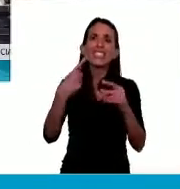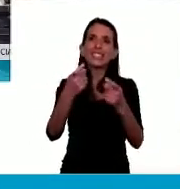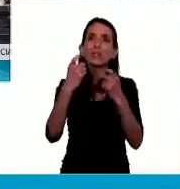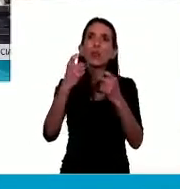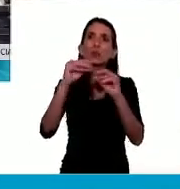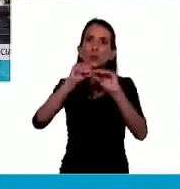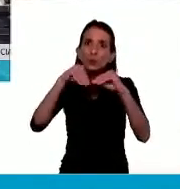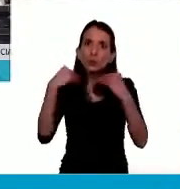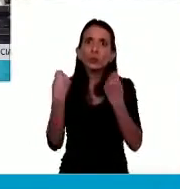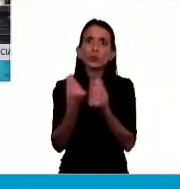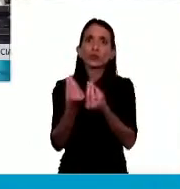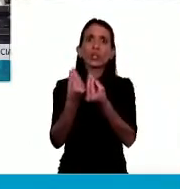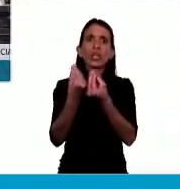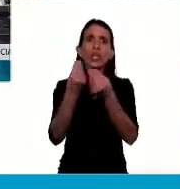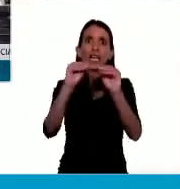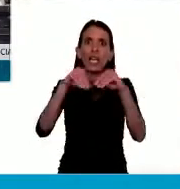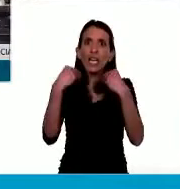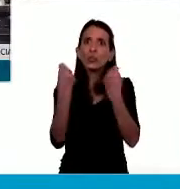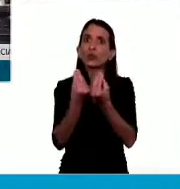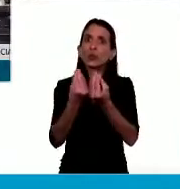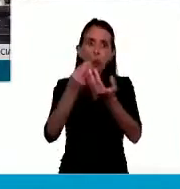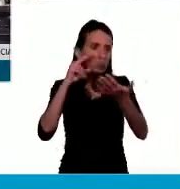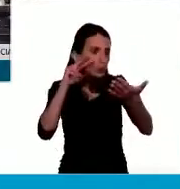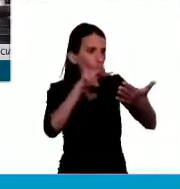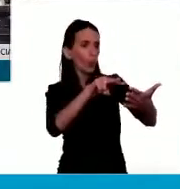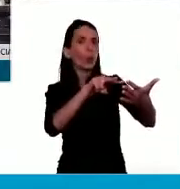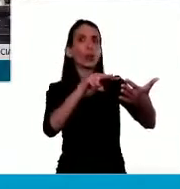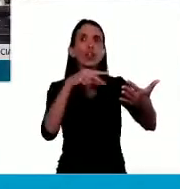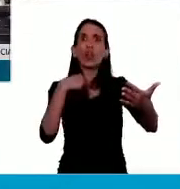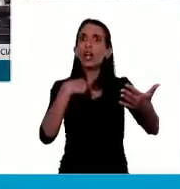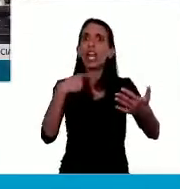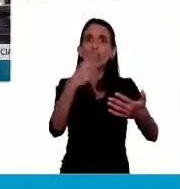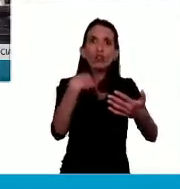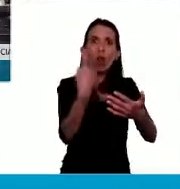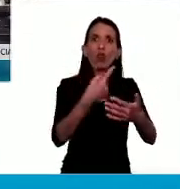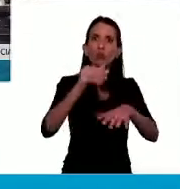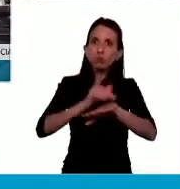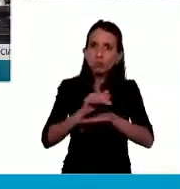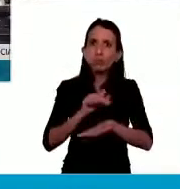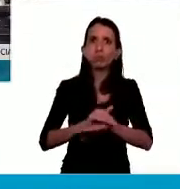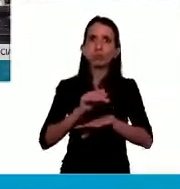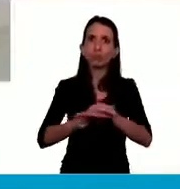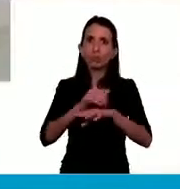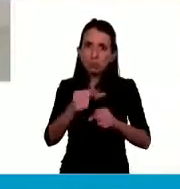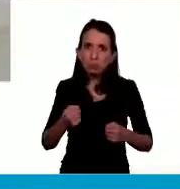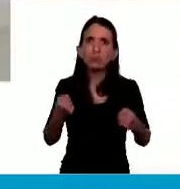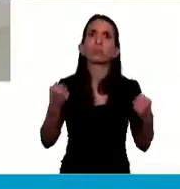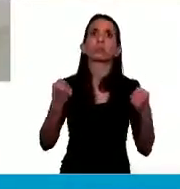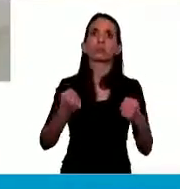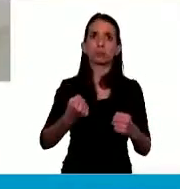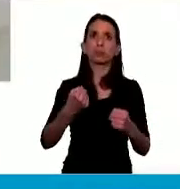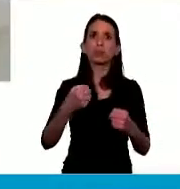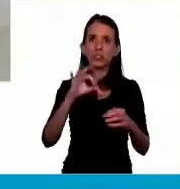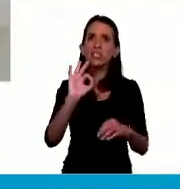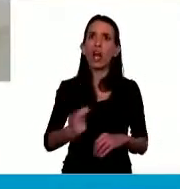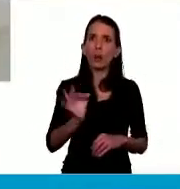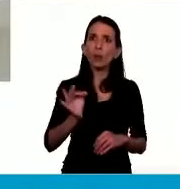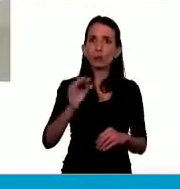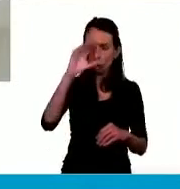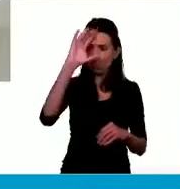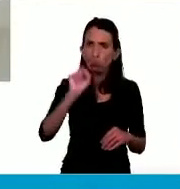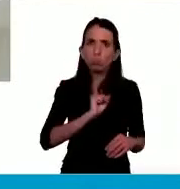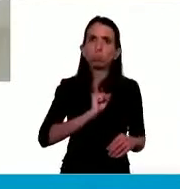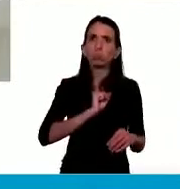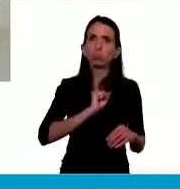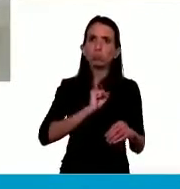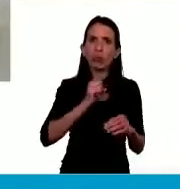situación que nadie esperaba, que nadie sabía. Nosotros priorizamos la vida, pero también sabemos que tenemos que es a través